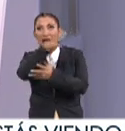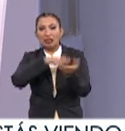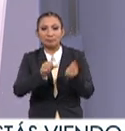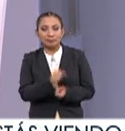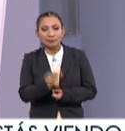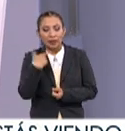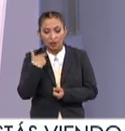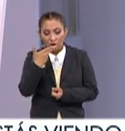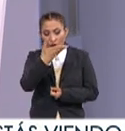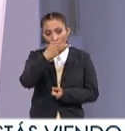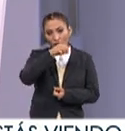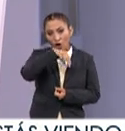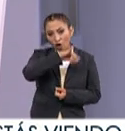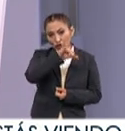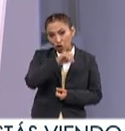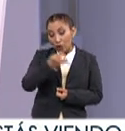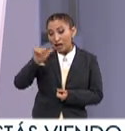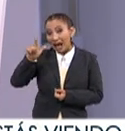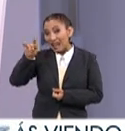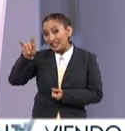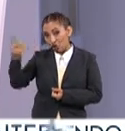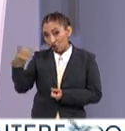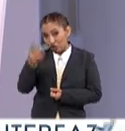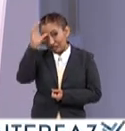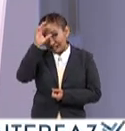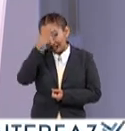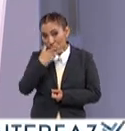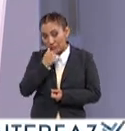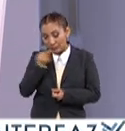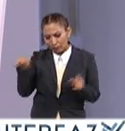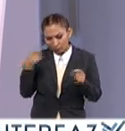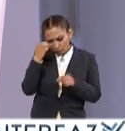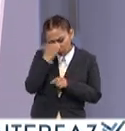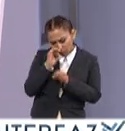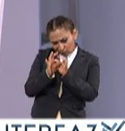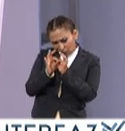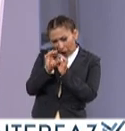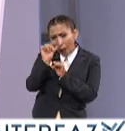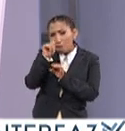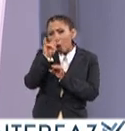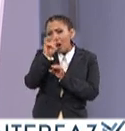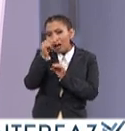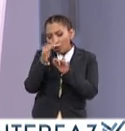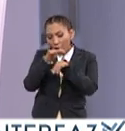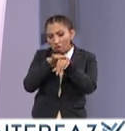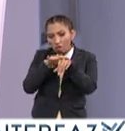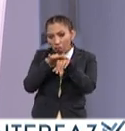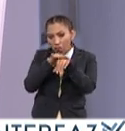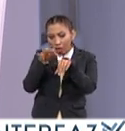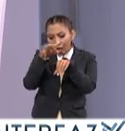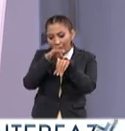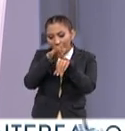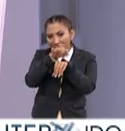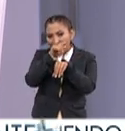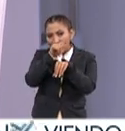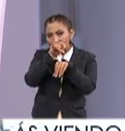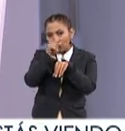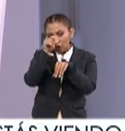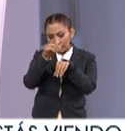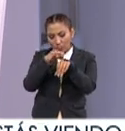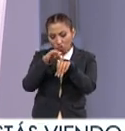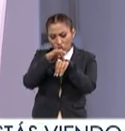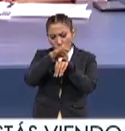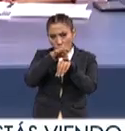hicieron Honjo por un lado y Allison por otro, descubrieron moléculas que están en la superficie de los linfocitos T.